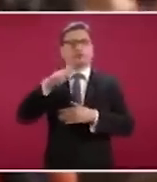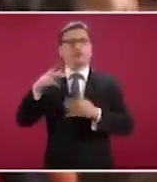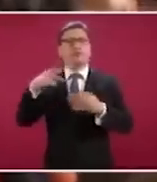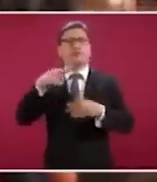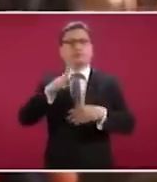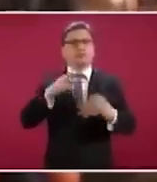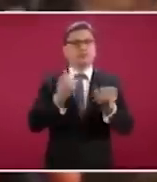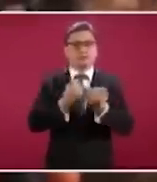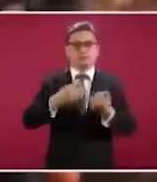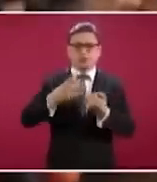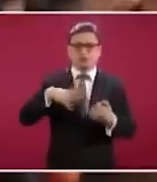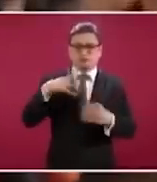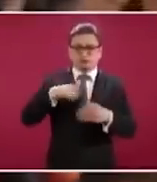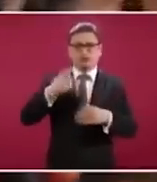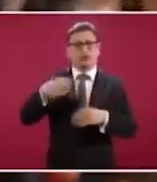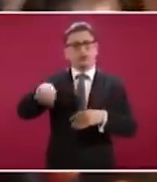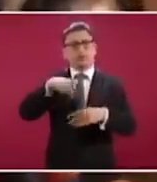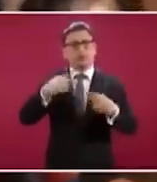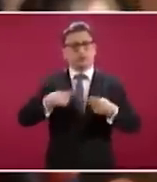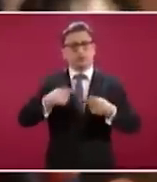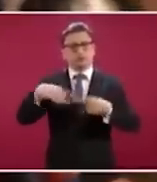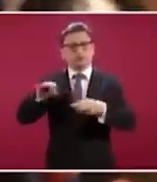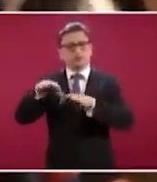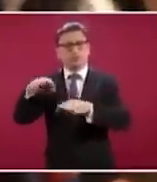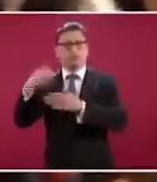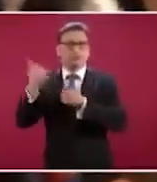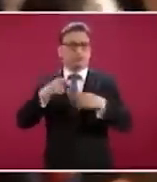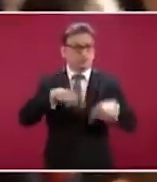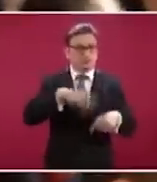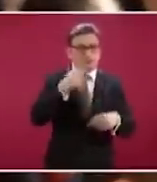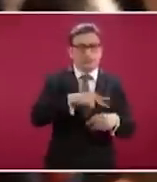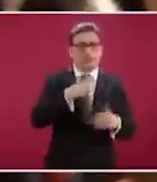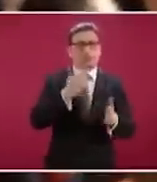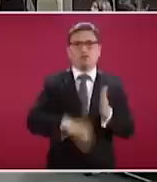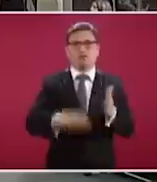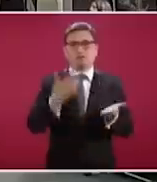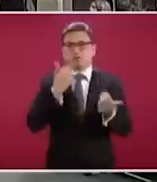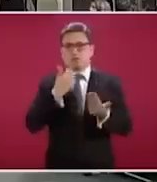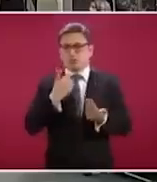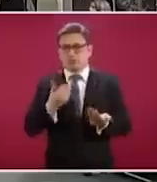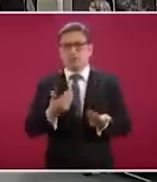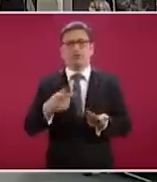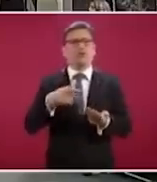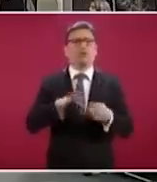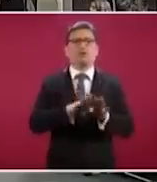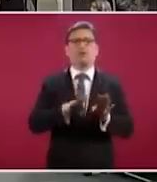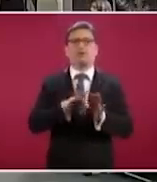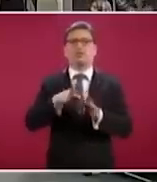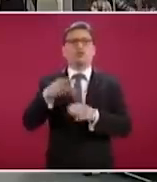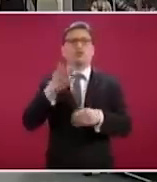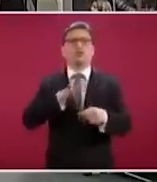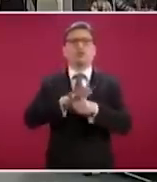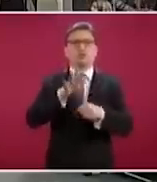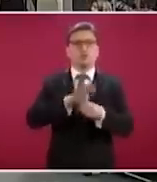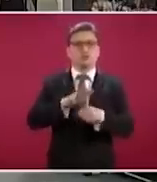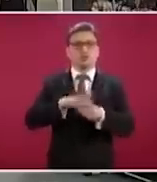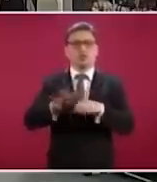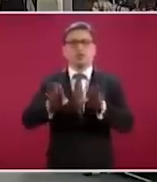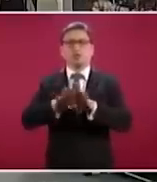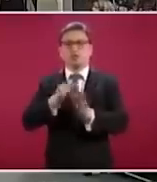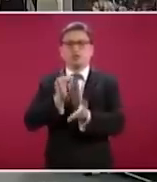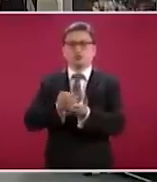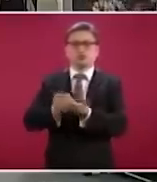ese trabajo en mano de obra y del lado mexicano está desolado. ¿Qué ha contemplado la materia de recinto